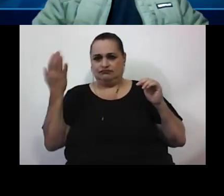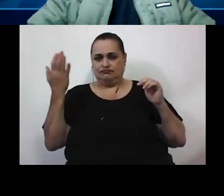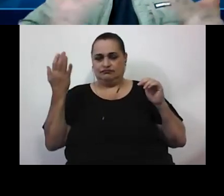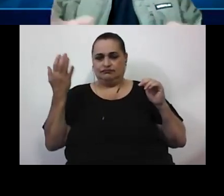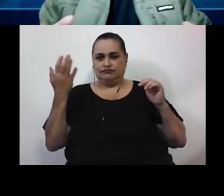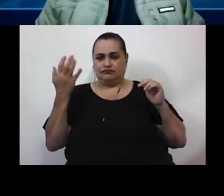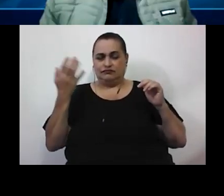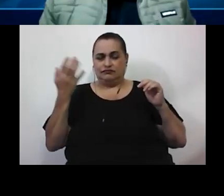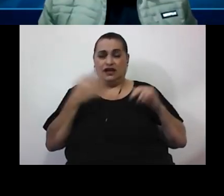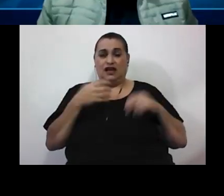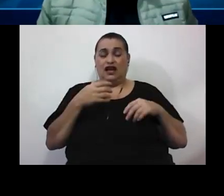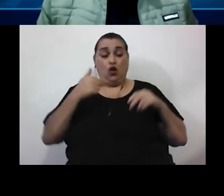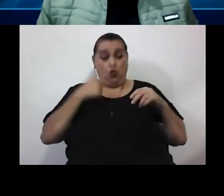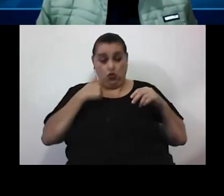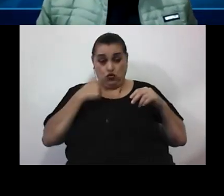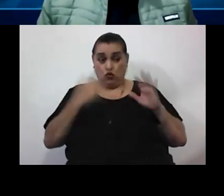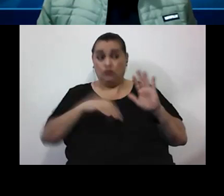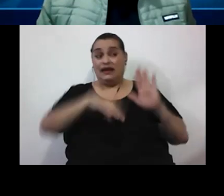Si usted incluyó en esa lista